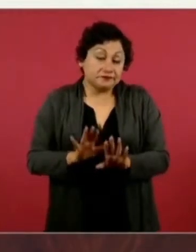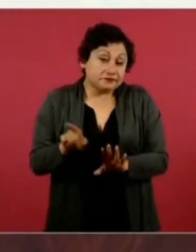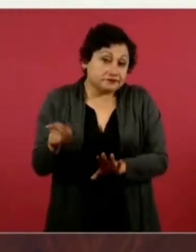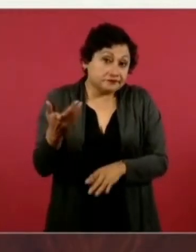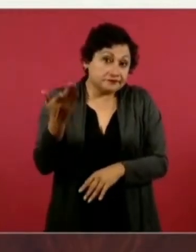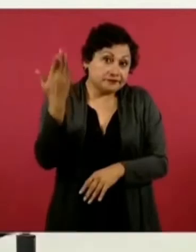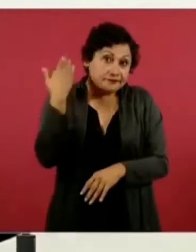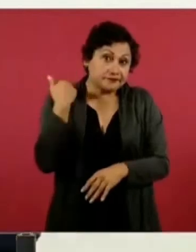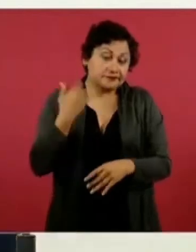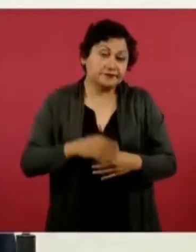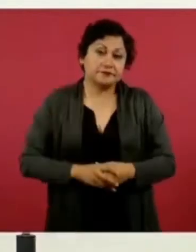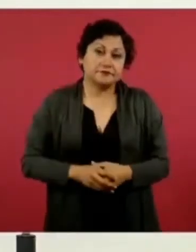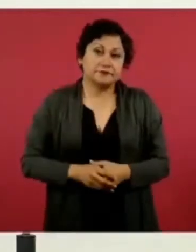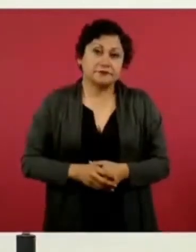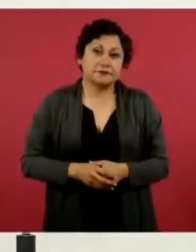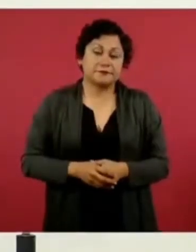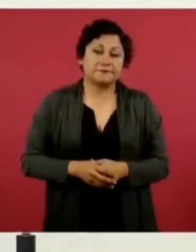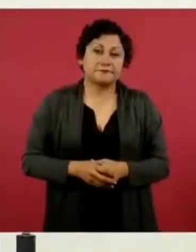Y ellos